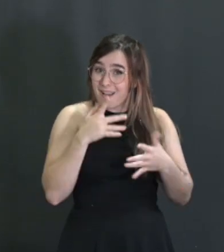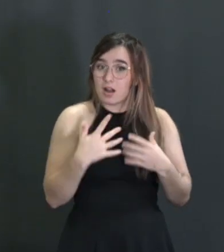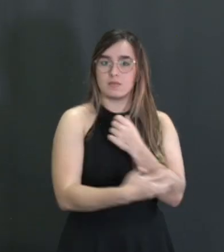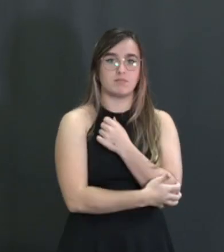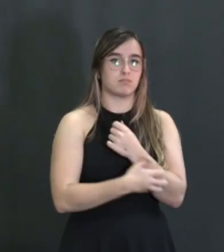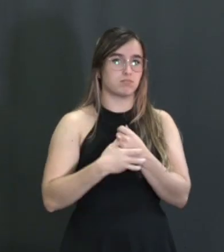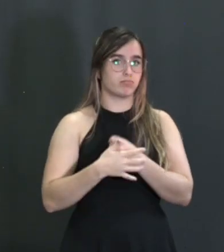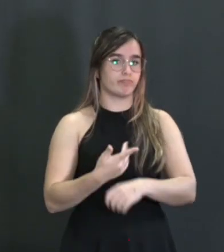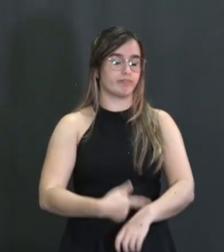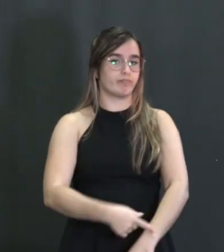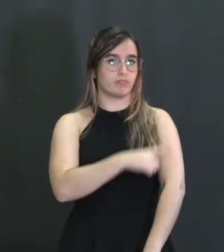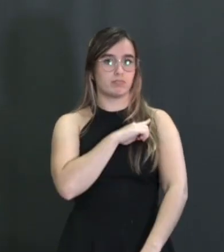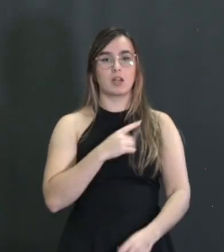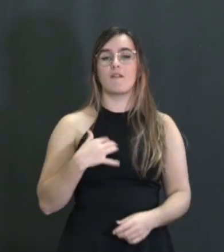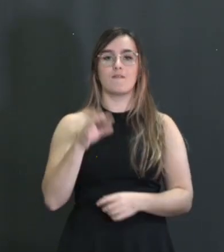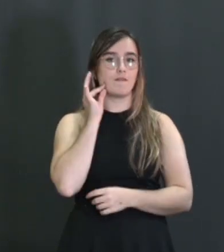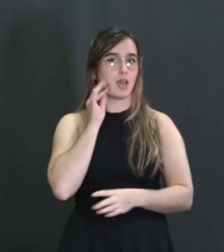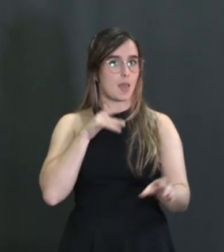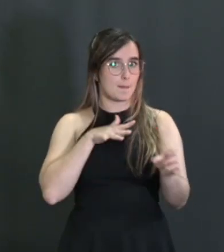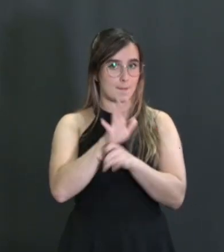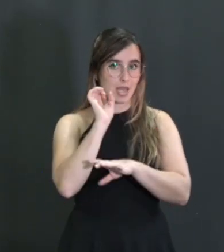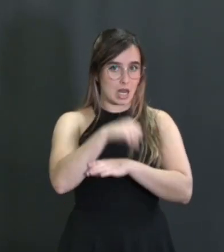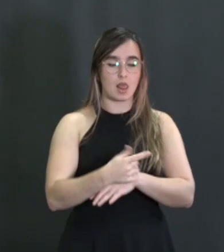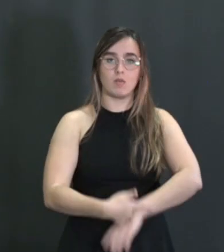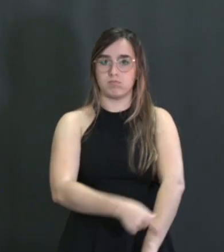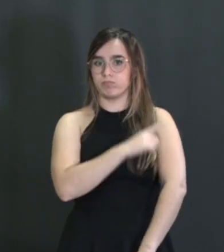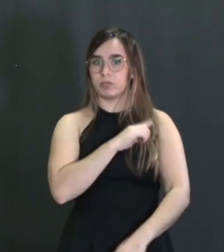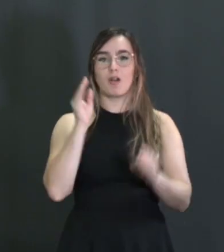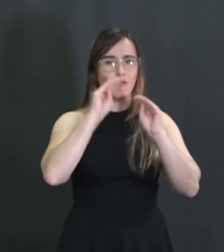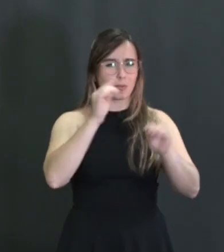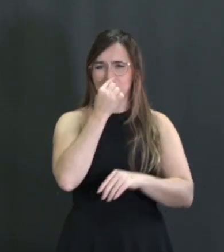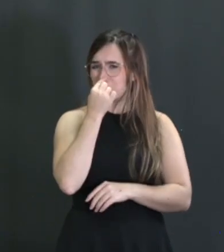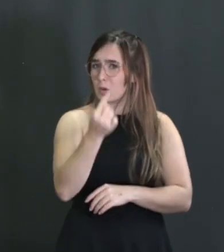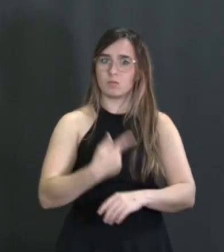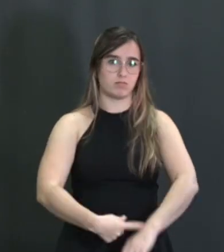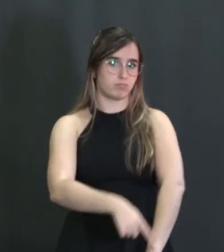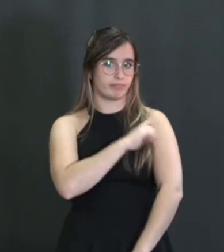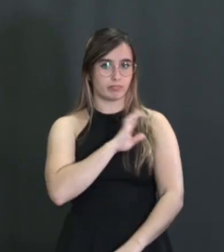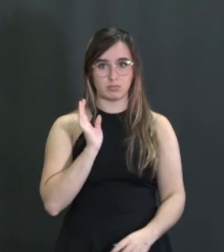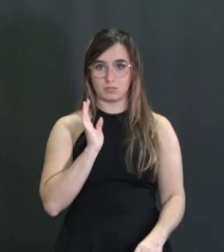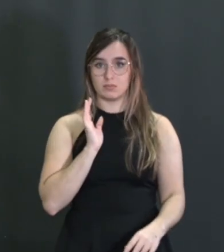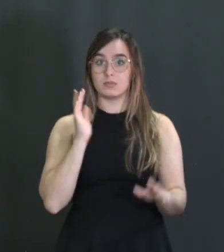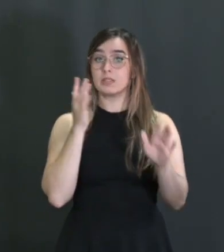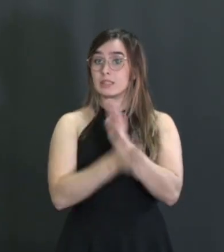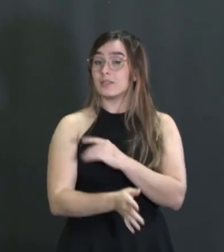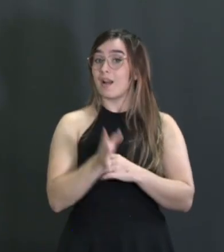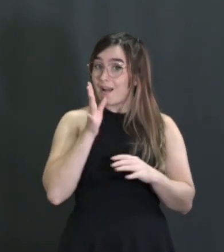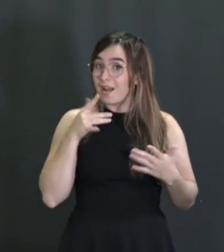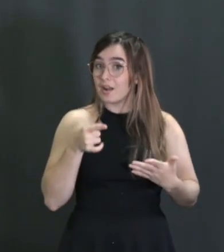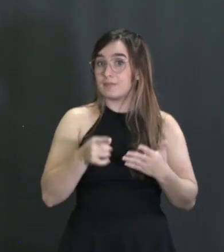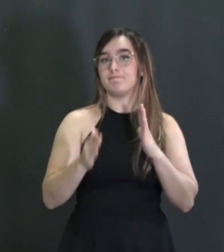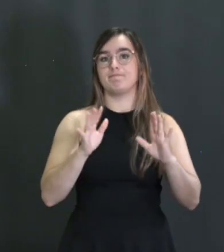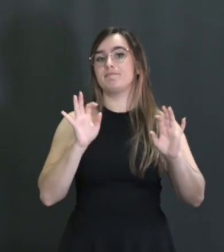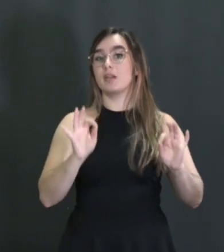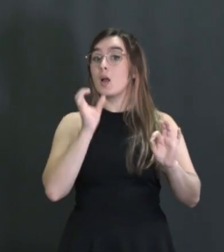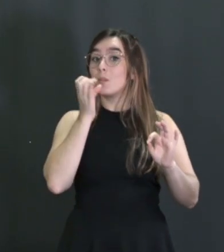excesivamente feminizado, excesivamente poco formado. Por lo tanto, en esas estamos también, porque sin eso no podemos